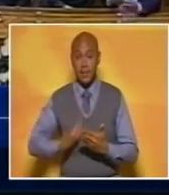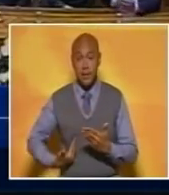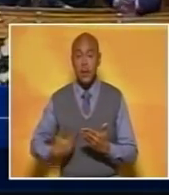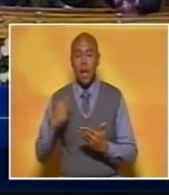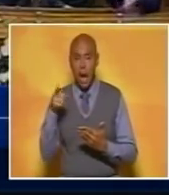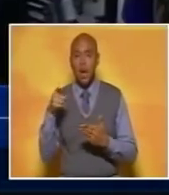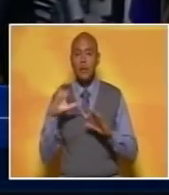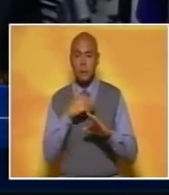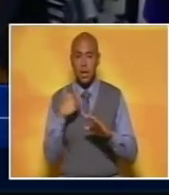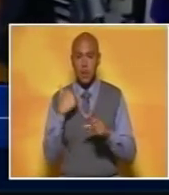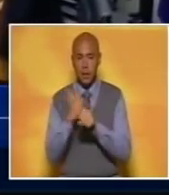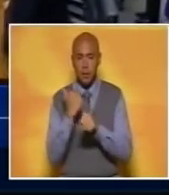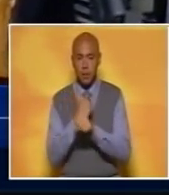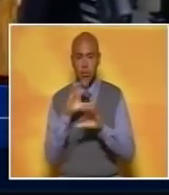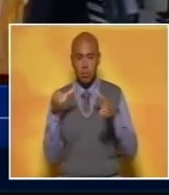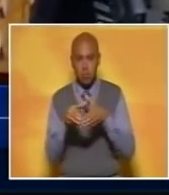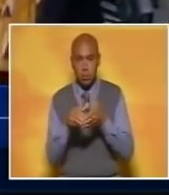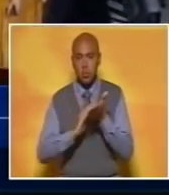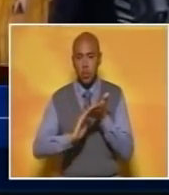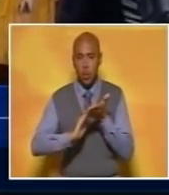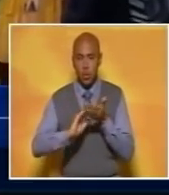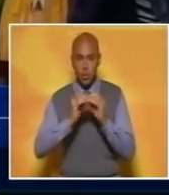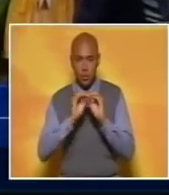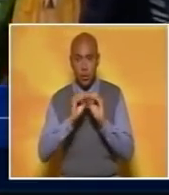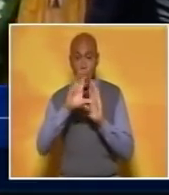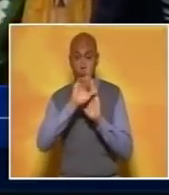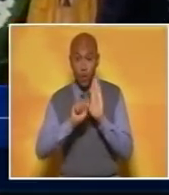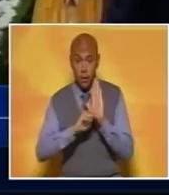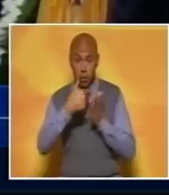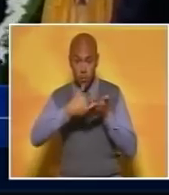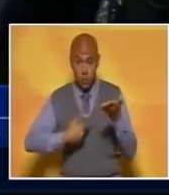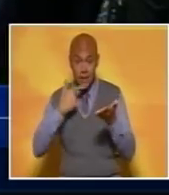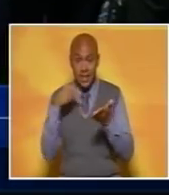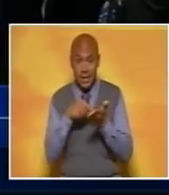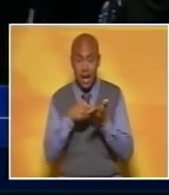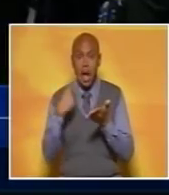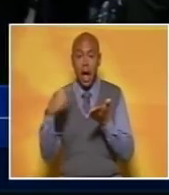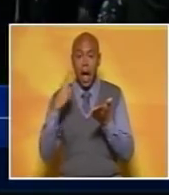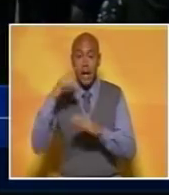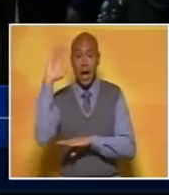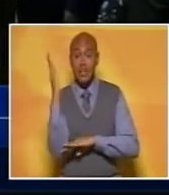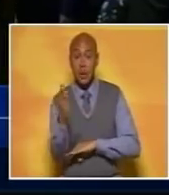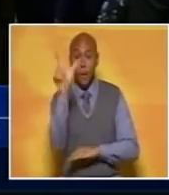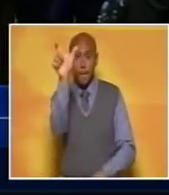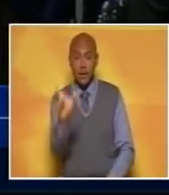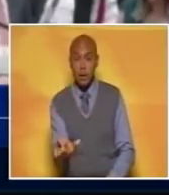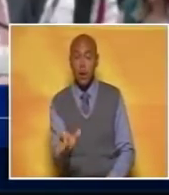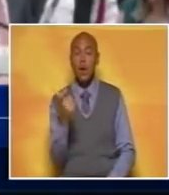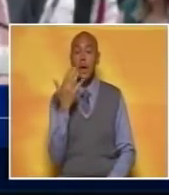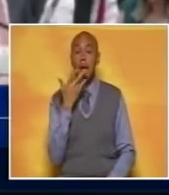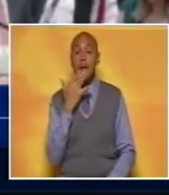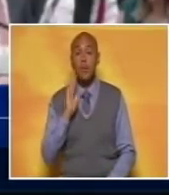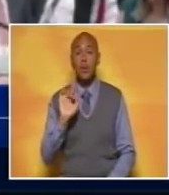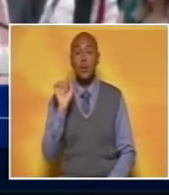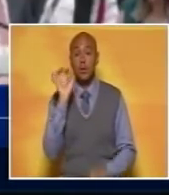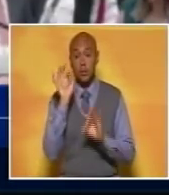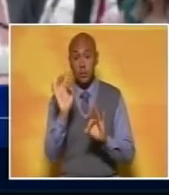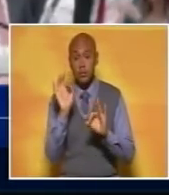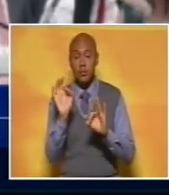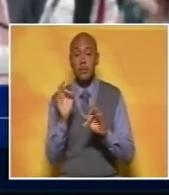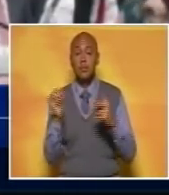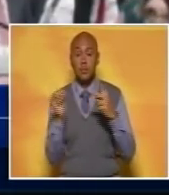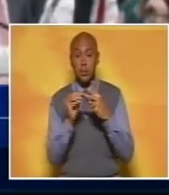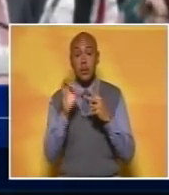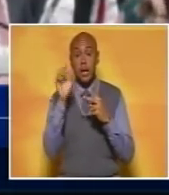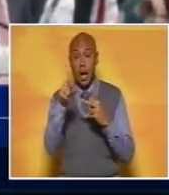Parlamento para lograr una alteración del texto constitucional que establezca una pena que se deba ejecutar una vez confirmada en segunda